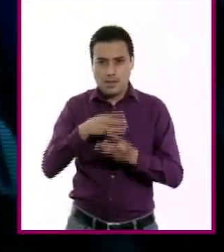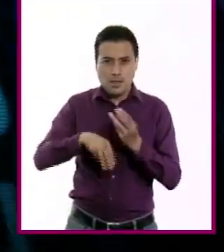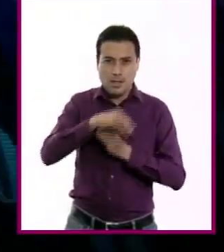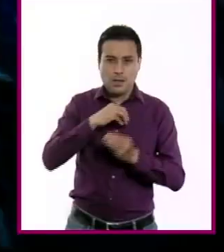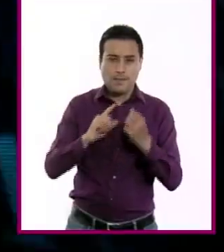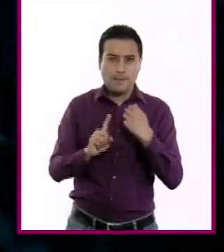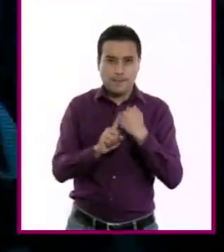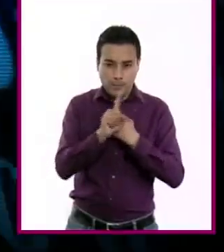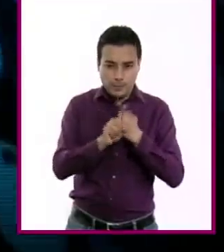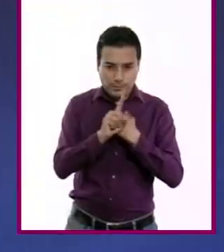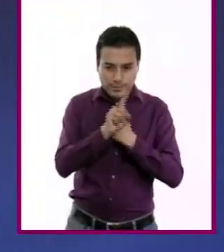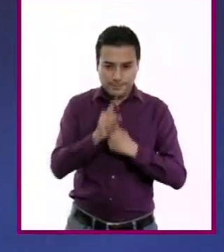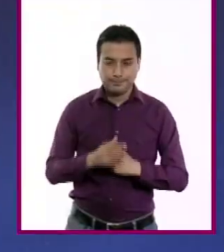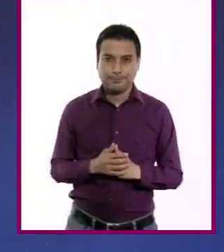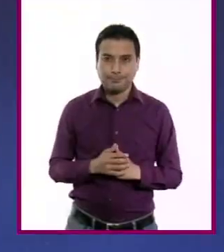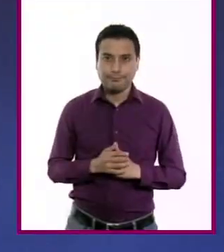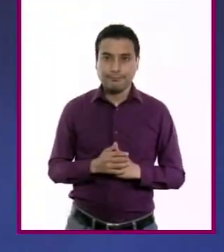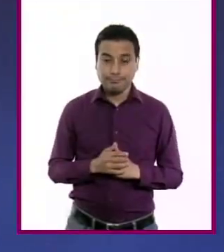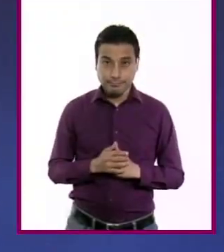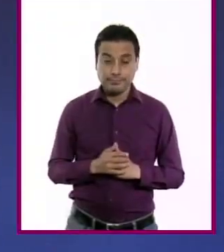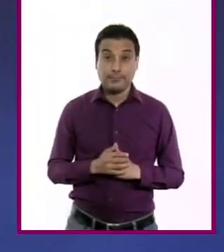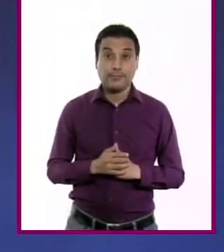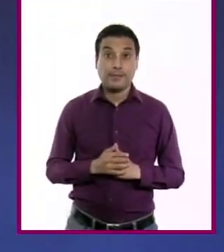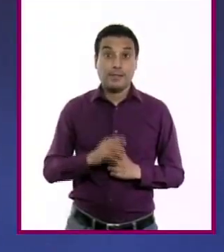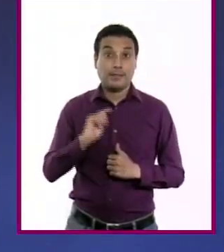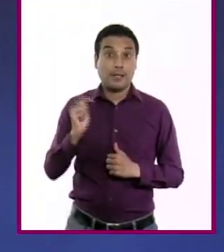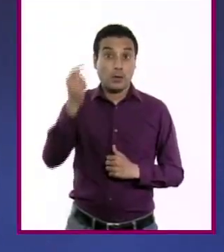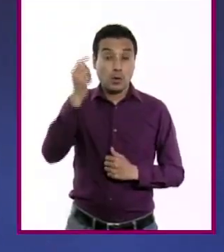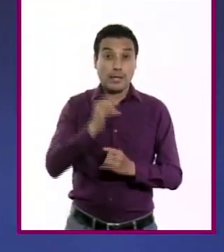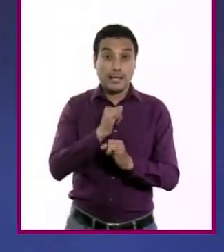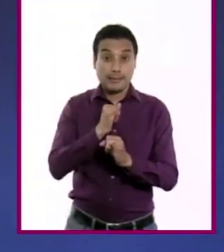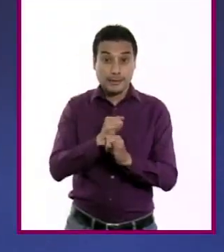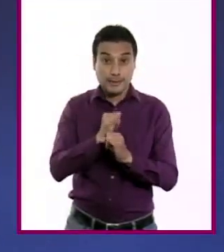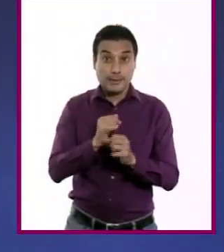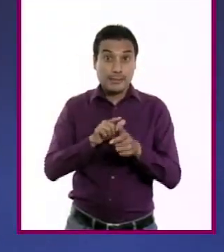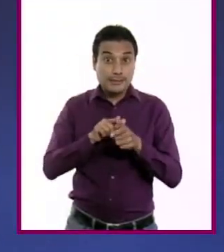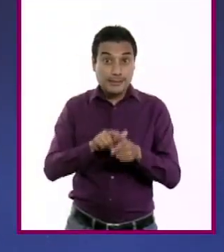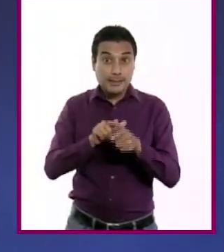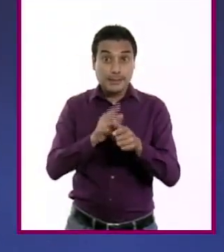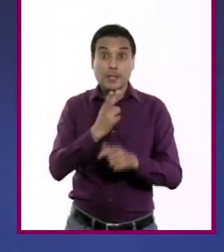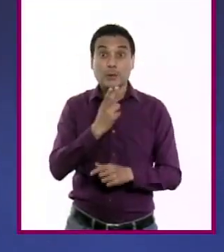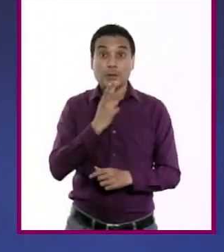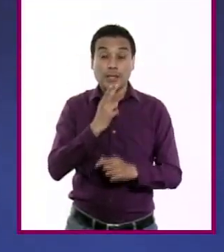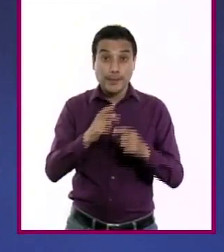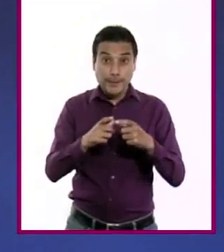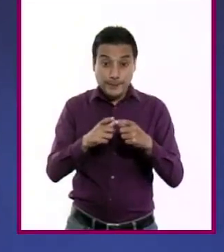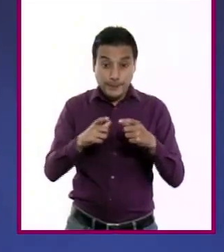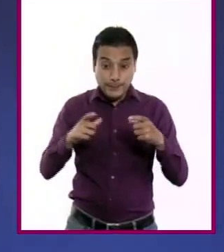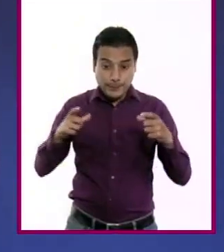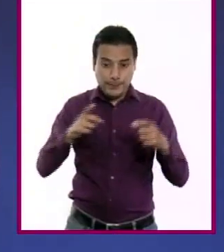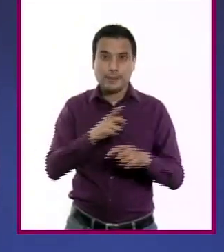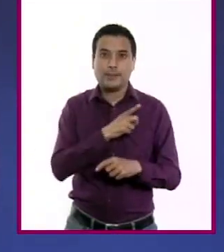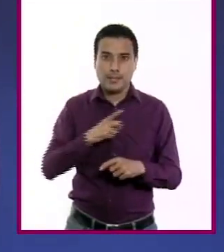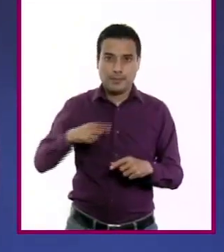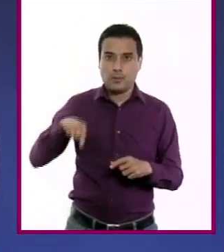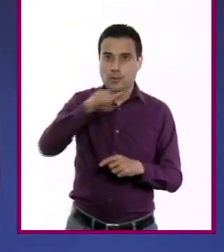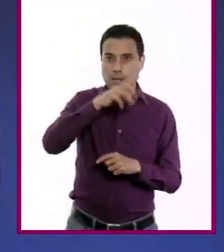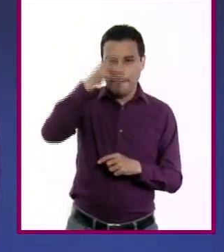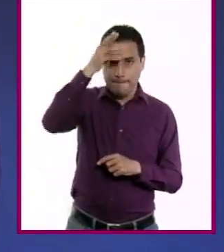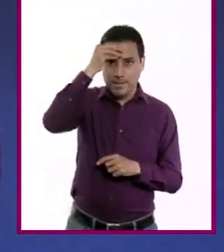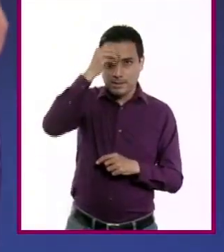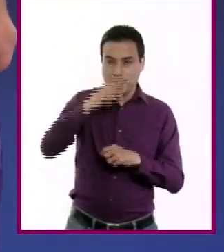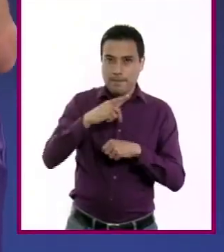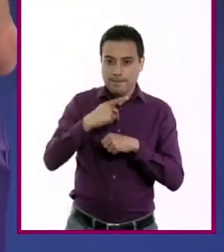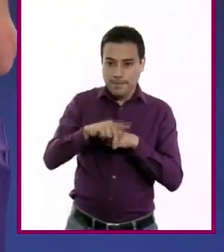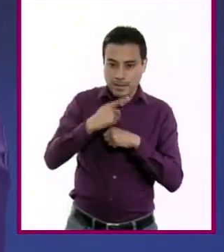todo ello, y dado que la vida digital seguirá creciendo, este es un buen momento para informarnos sobre las principales amenazas informáticas